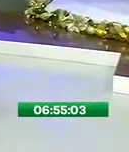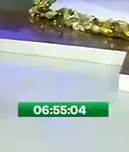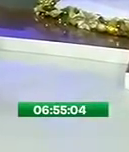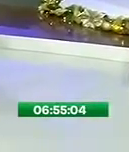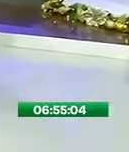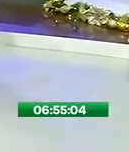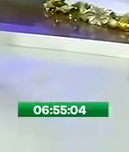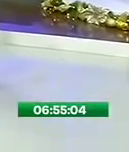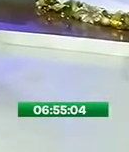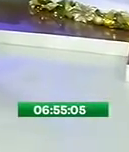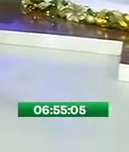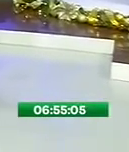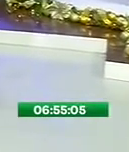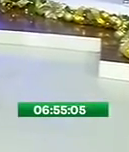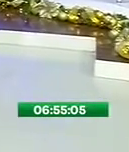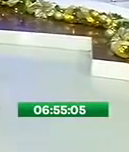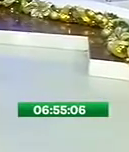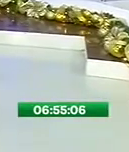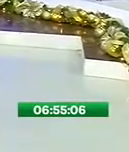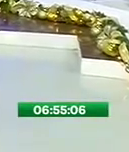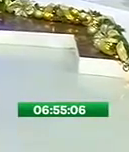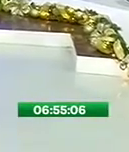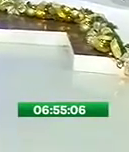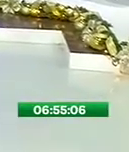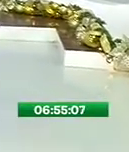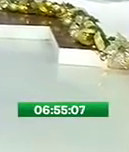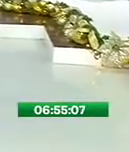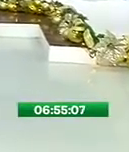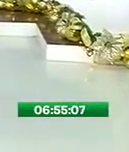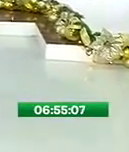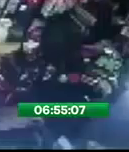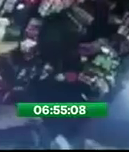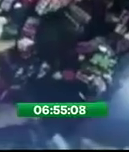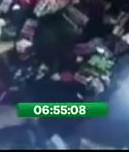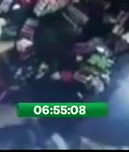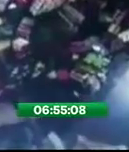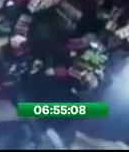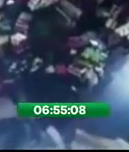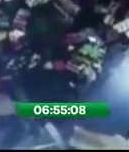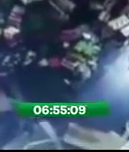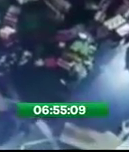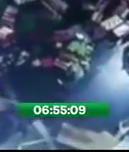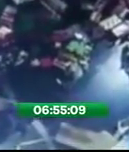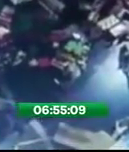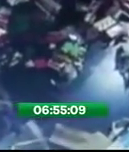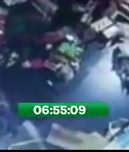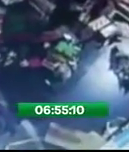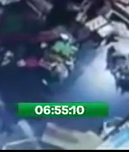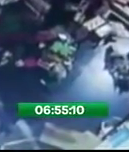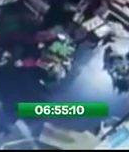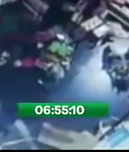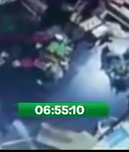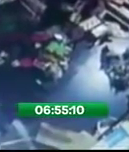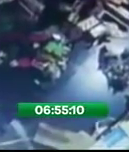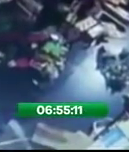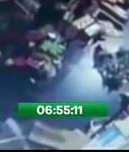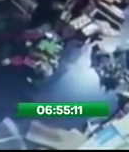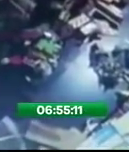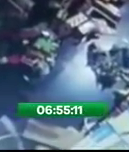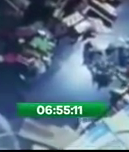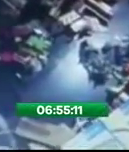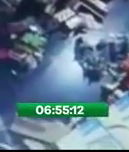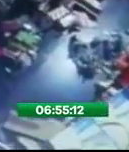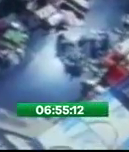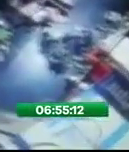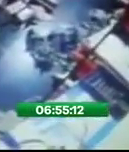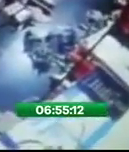Suelta la Huawei, vamos. Tenemos aflójate. Infragante. 6:55. Ahí están los videos.